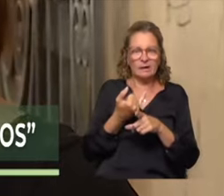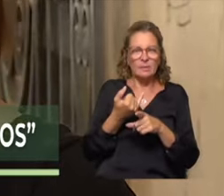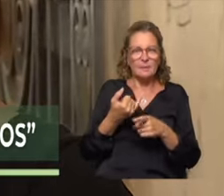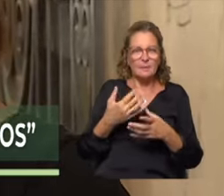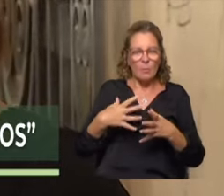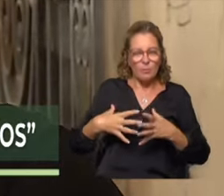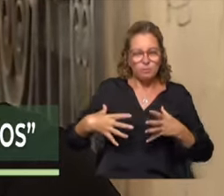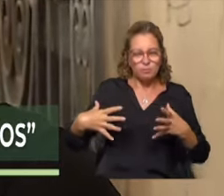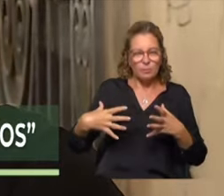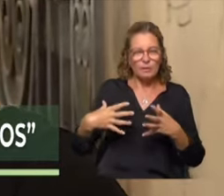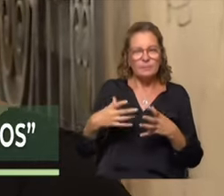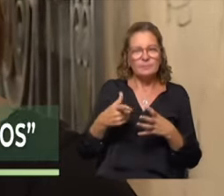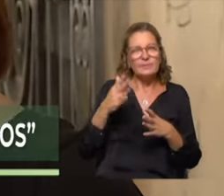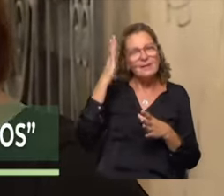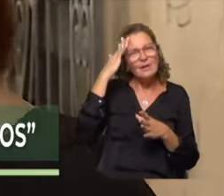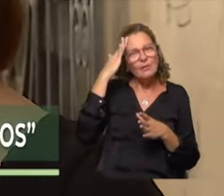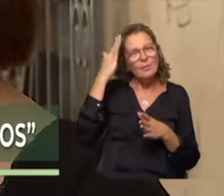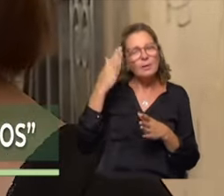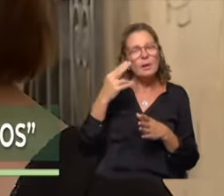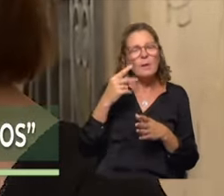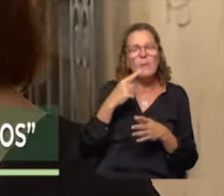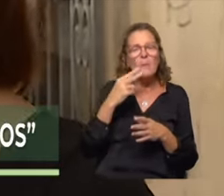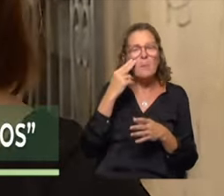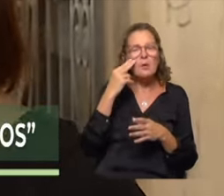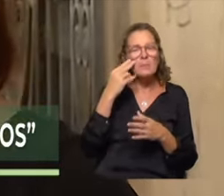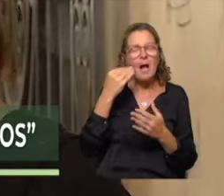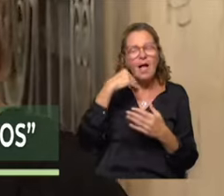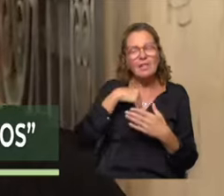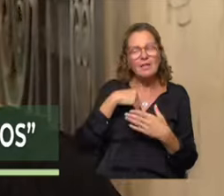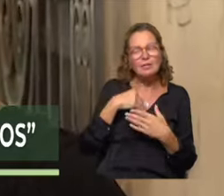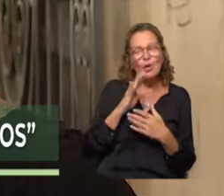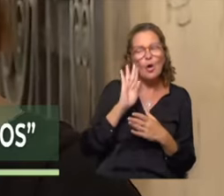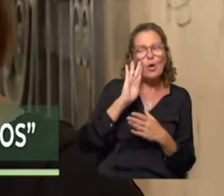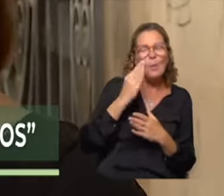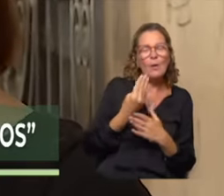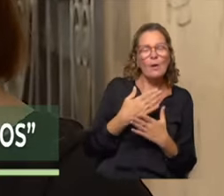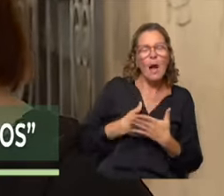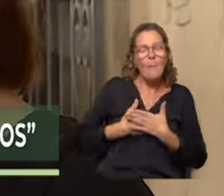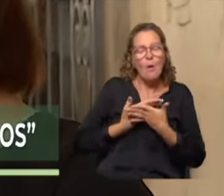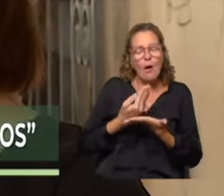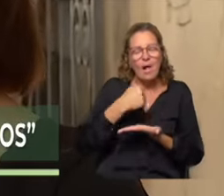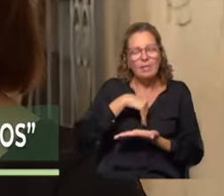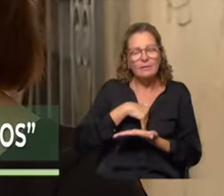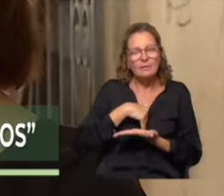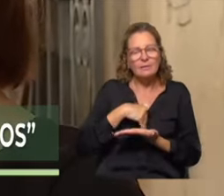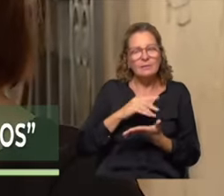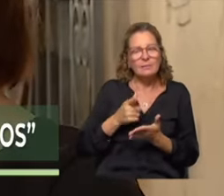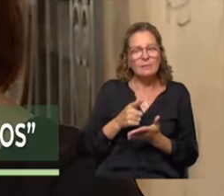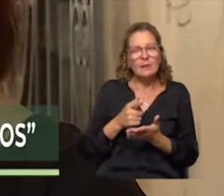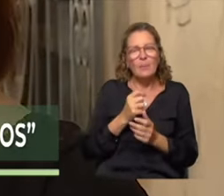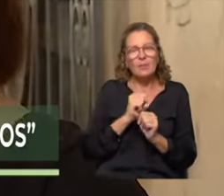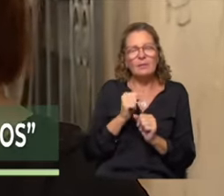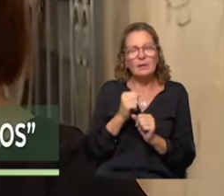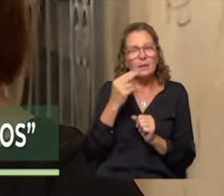más elevado. Sabemos que genera problemas en autoestima, problemas en el amor propio y también puede ser gatillo de